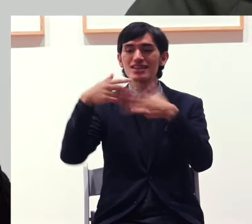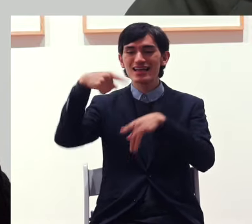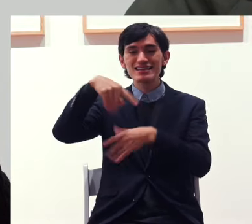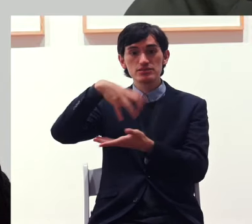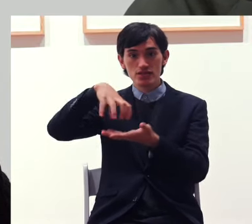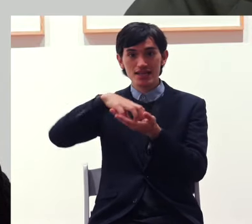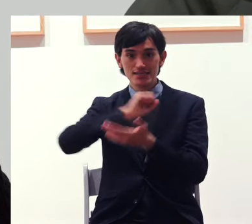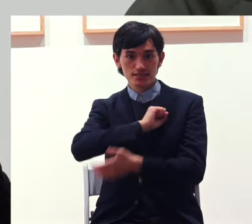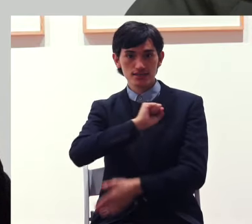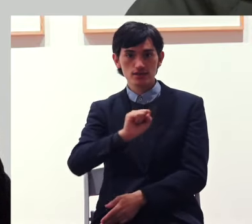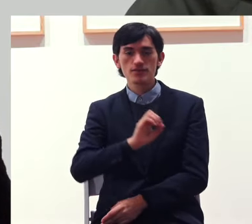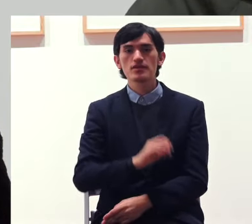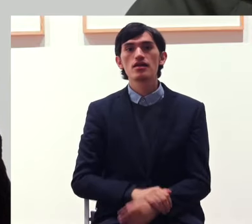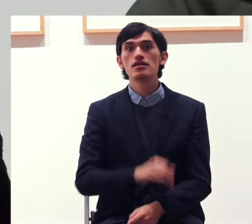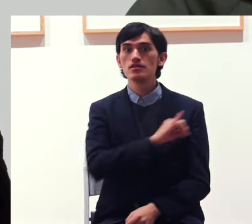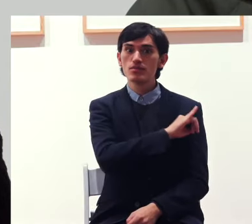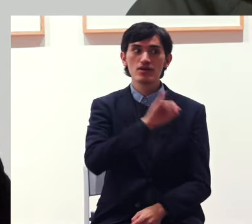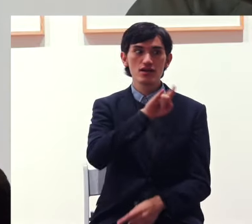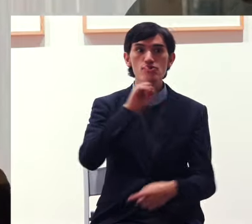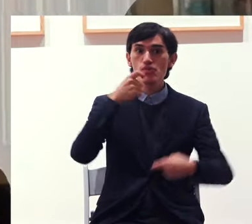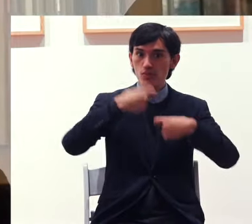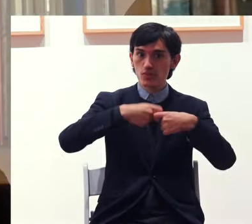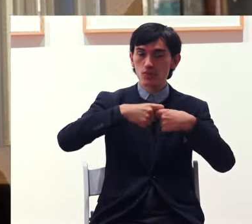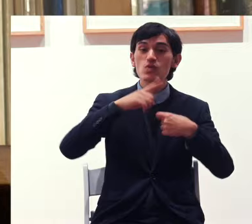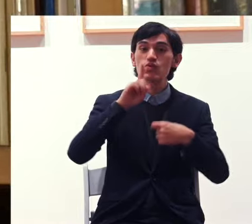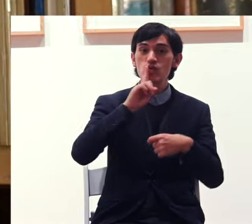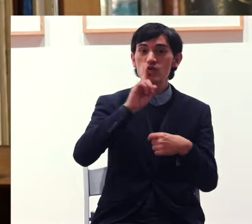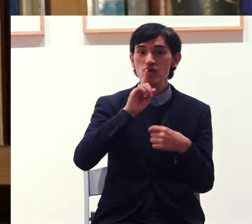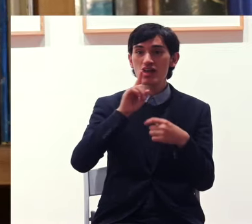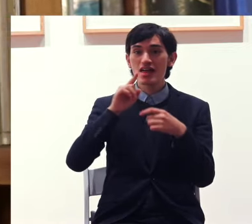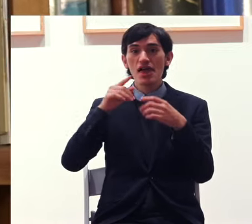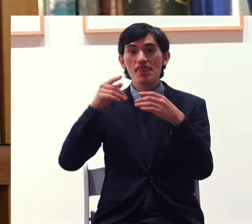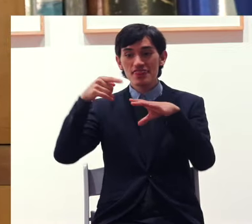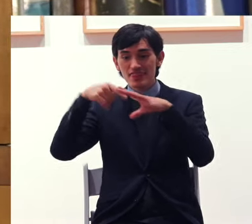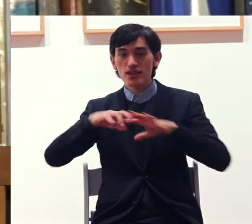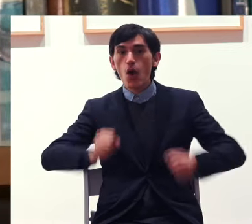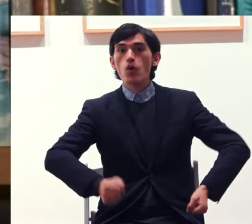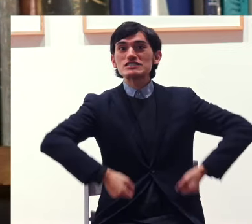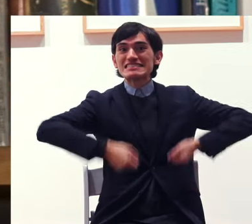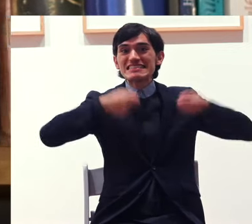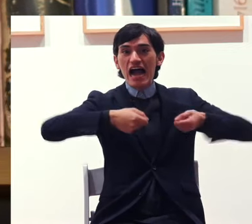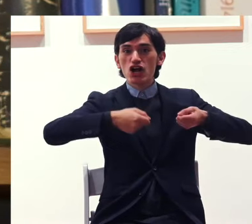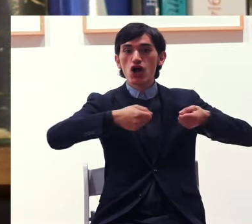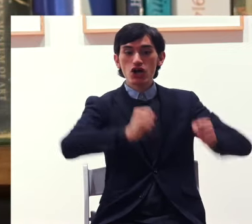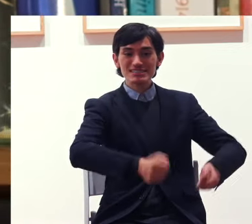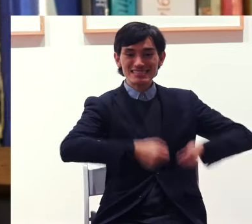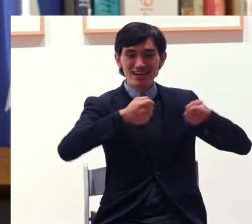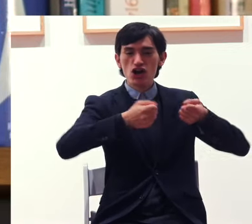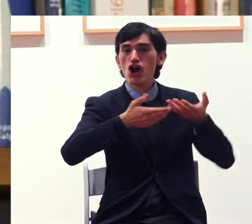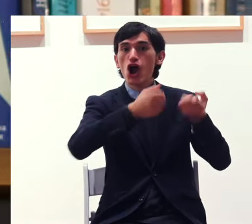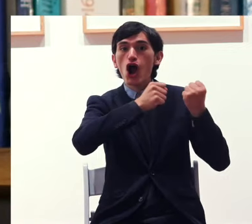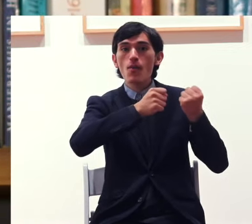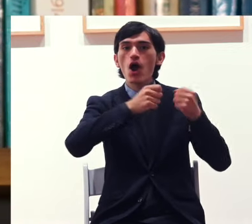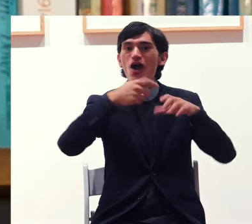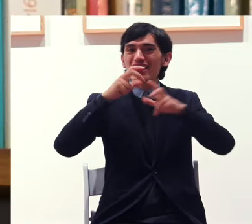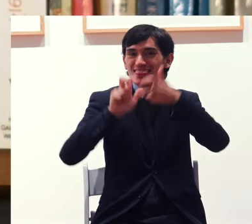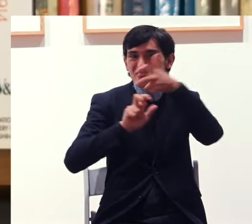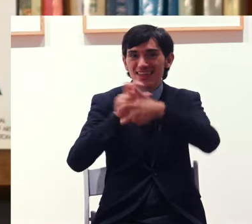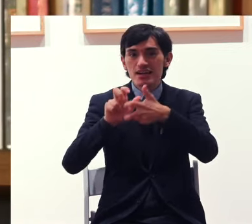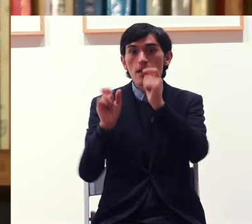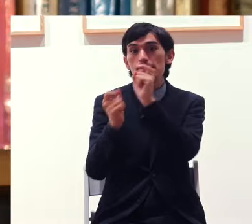presentación en Santiago, y llega él con esta piedra que adentro de un saco, que la trajo en un